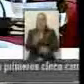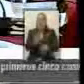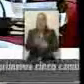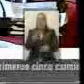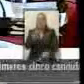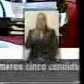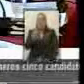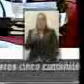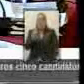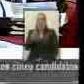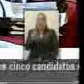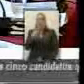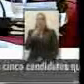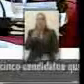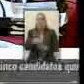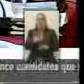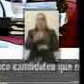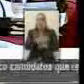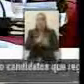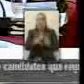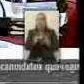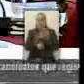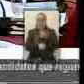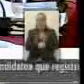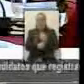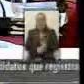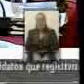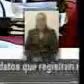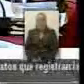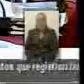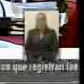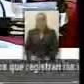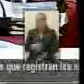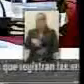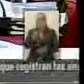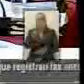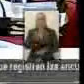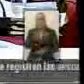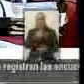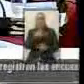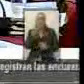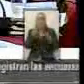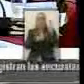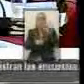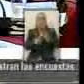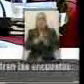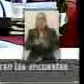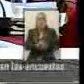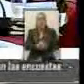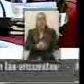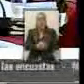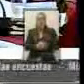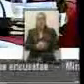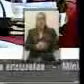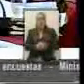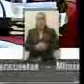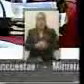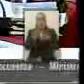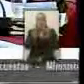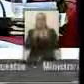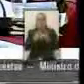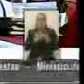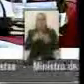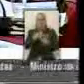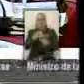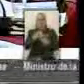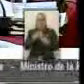demostré la vez pasada. Y los trabajadores que están en la Plaza 2 de Mayo, que tanto se preocupa mi amigo Daniel Bogataz, quiero decirle